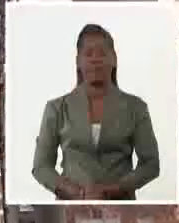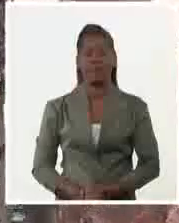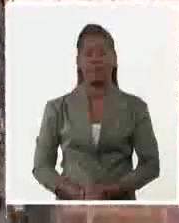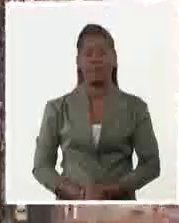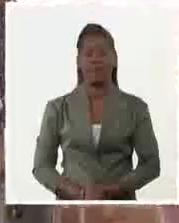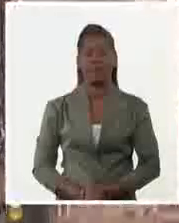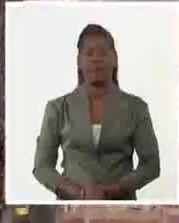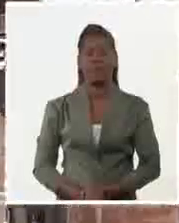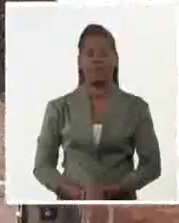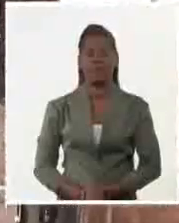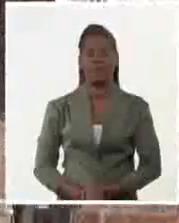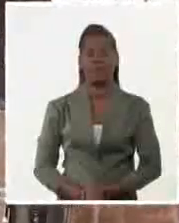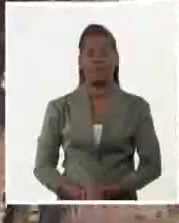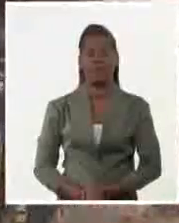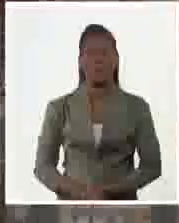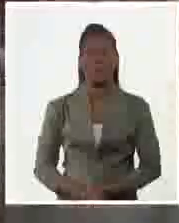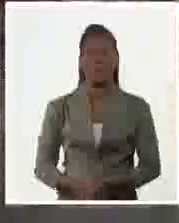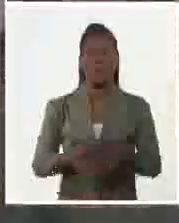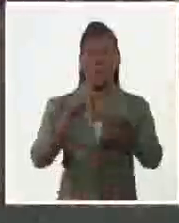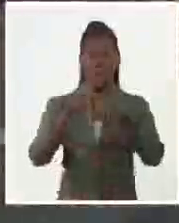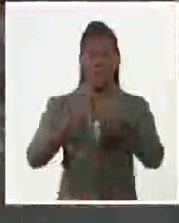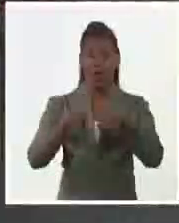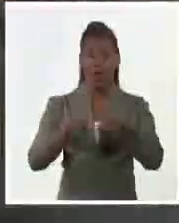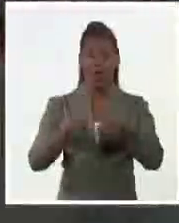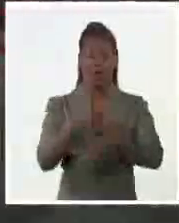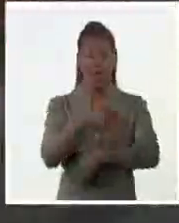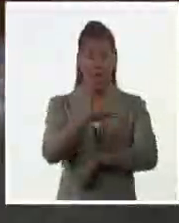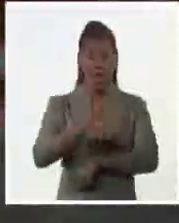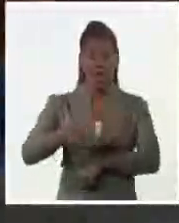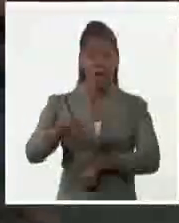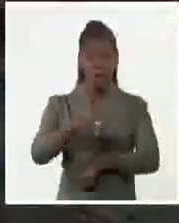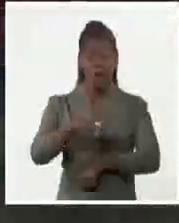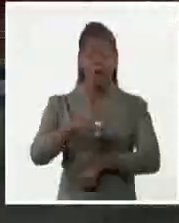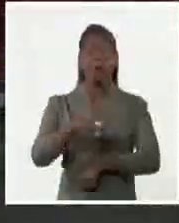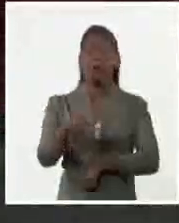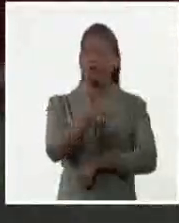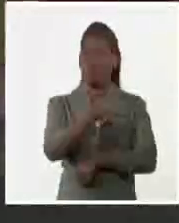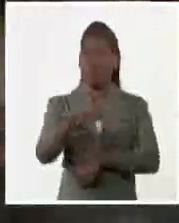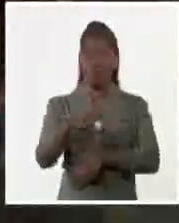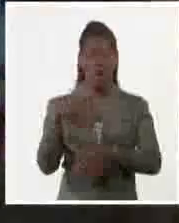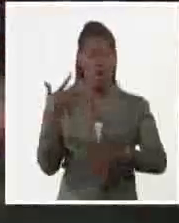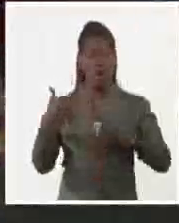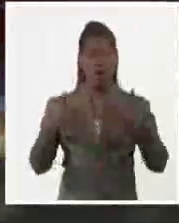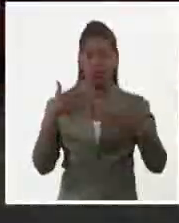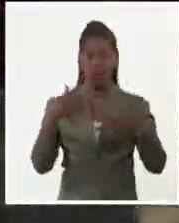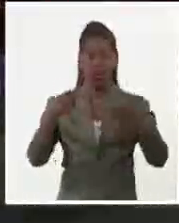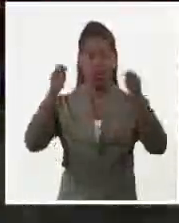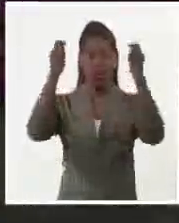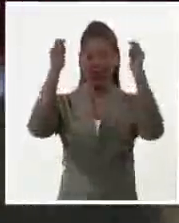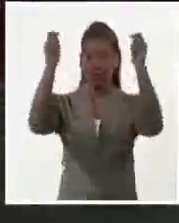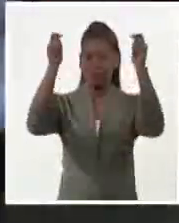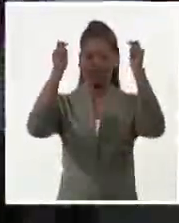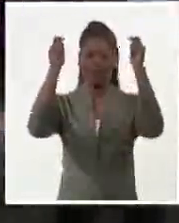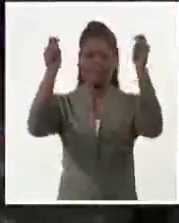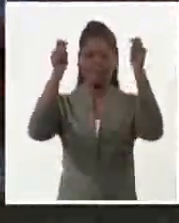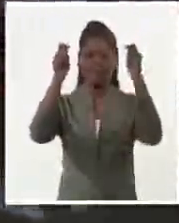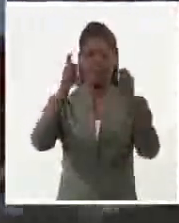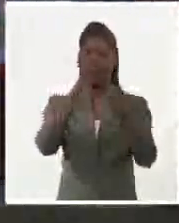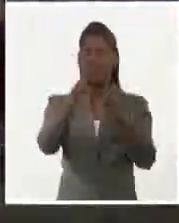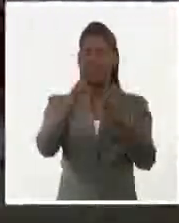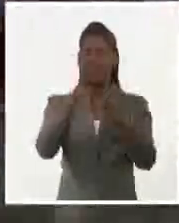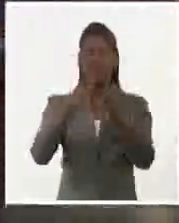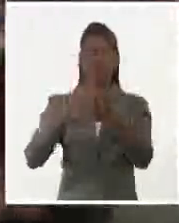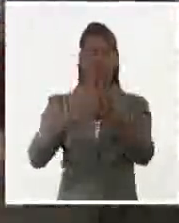Esta vez fueron los santiagueros quienes expresaron con todas sus energías: